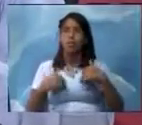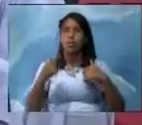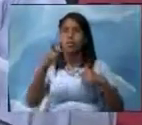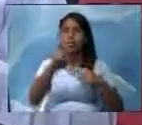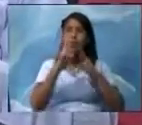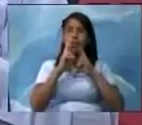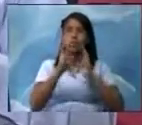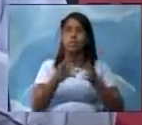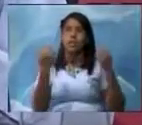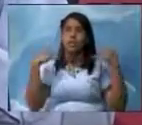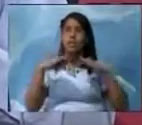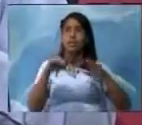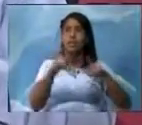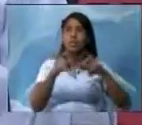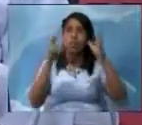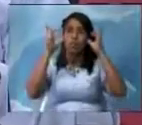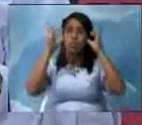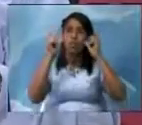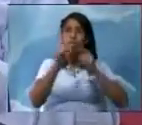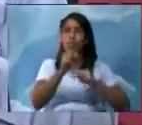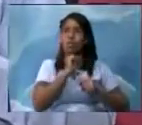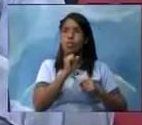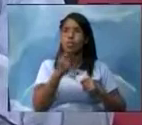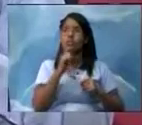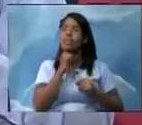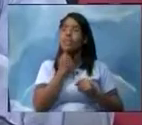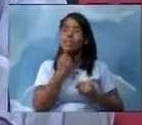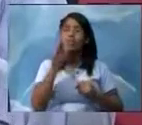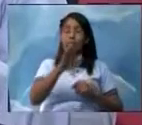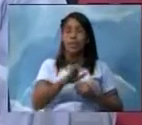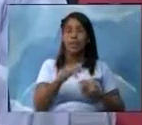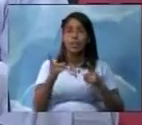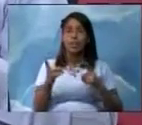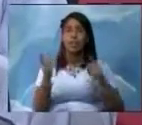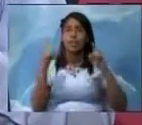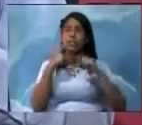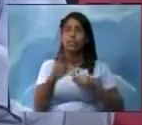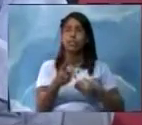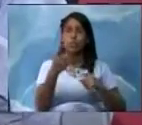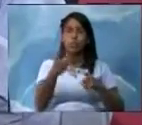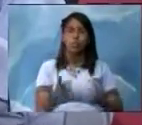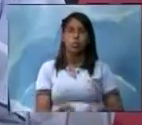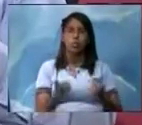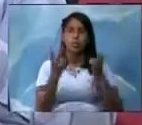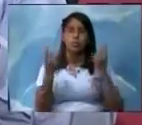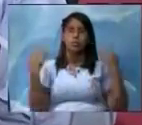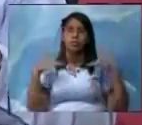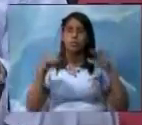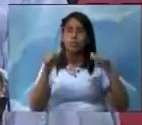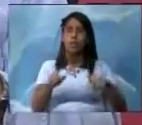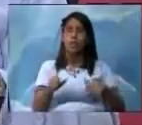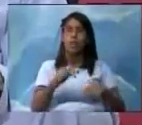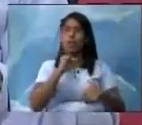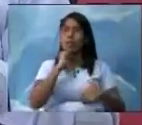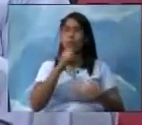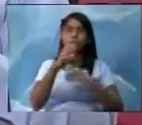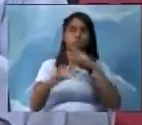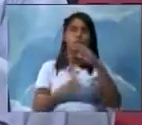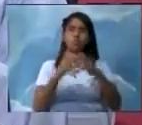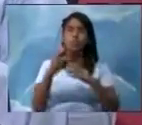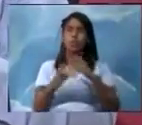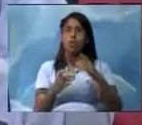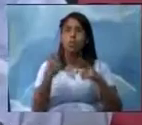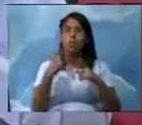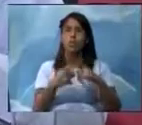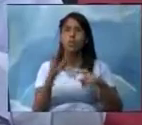responderé quizás usted hoy no es un secreto que le está afectando en su vida quizás usted hoy es un problema